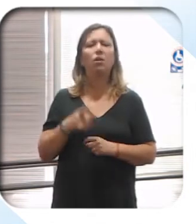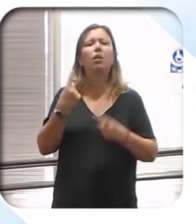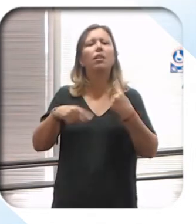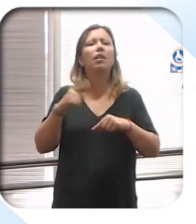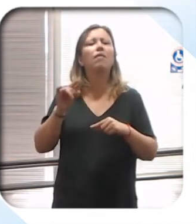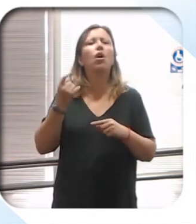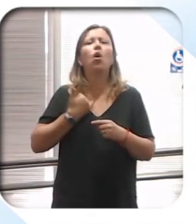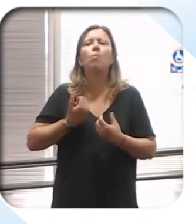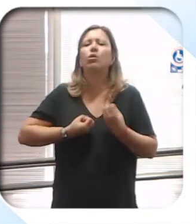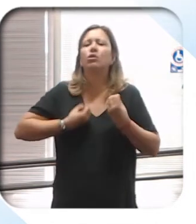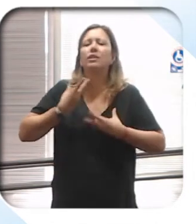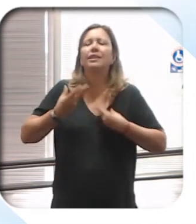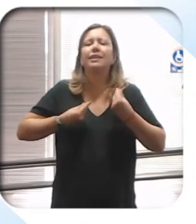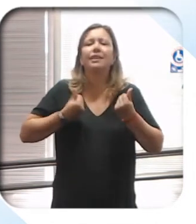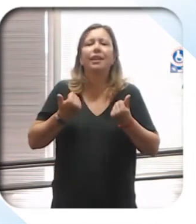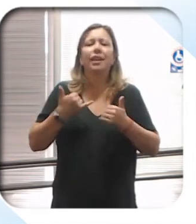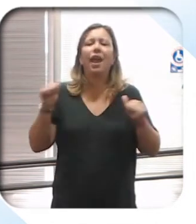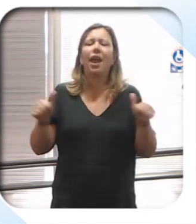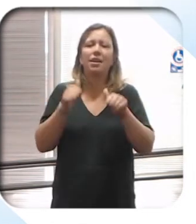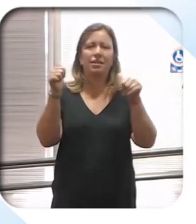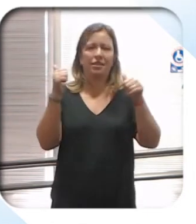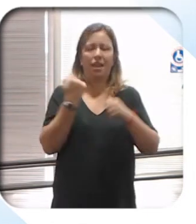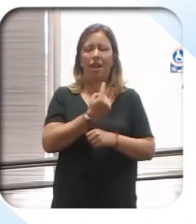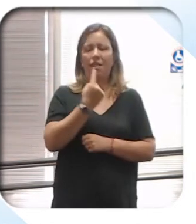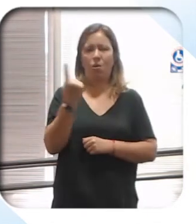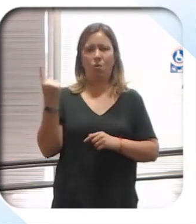en la expresión de la misma.